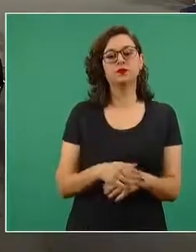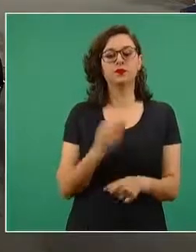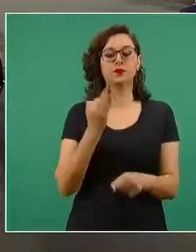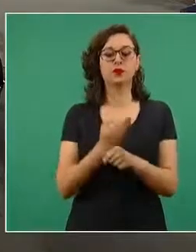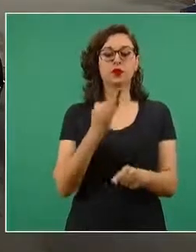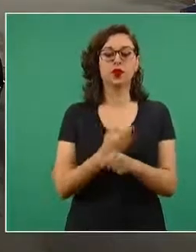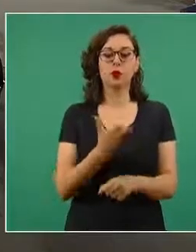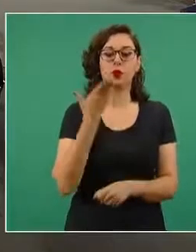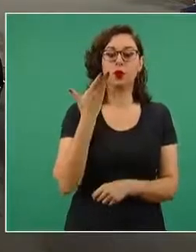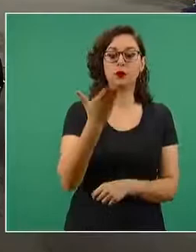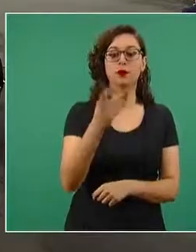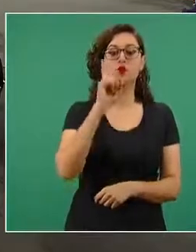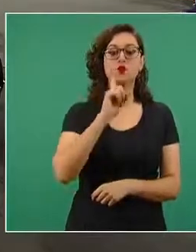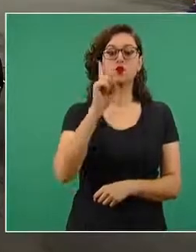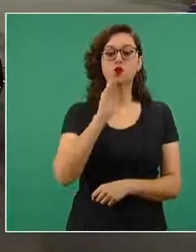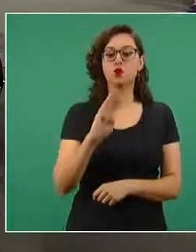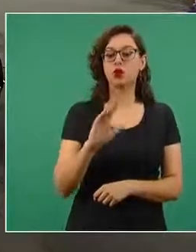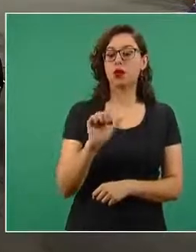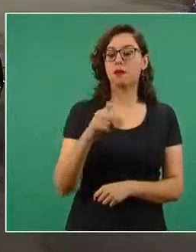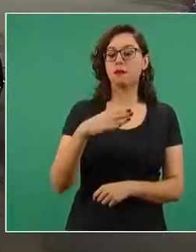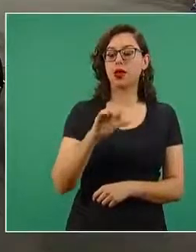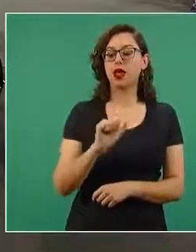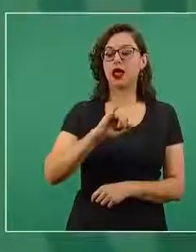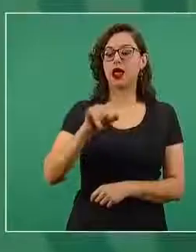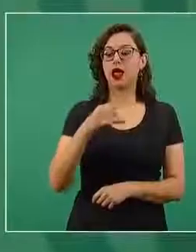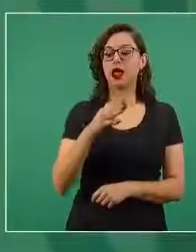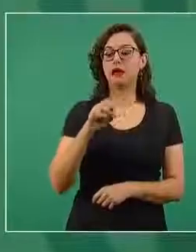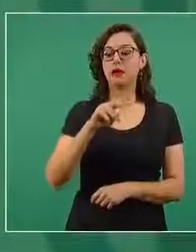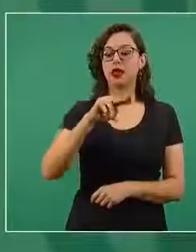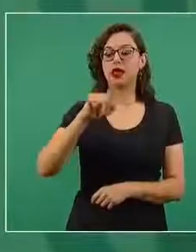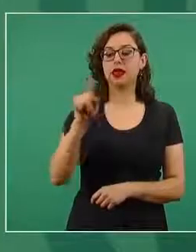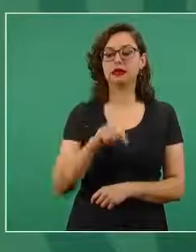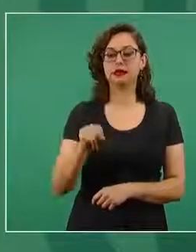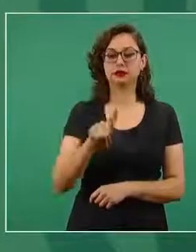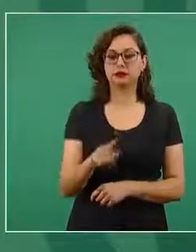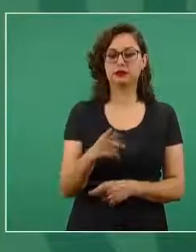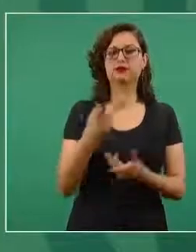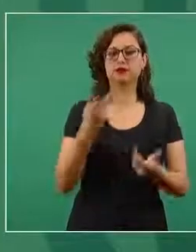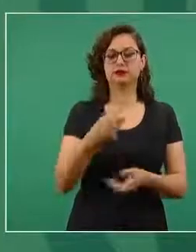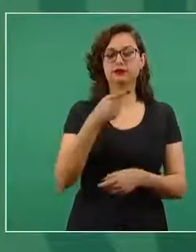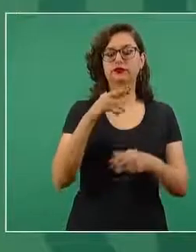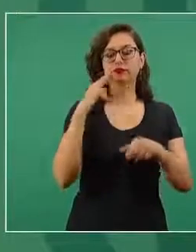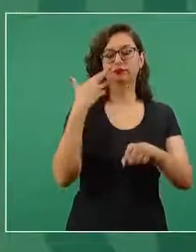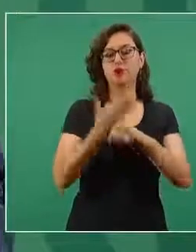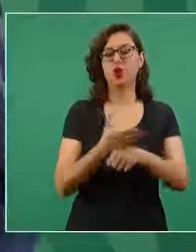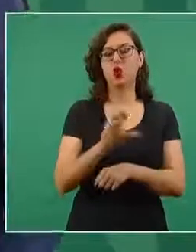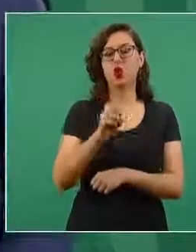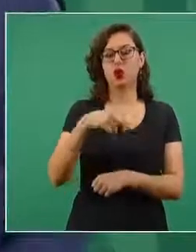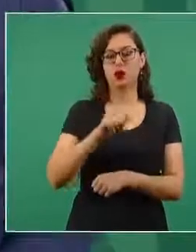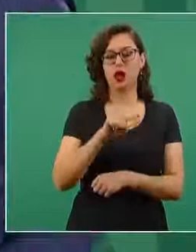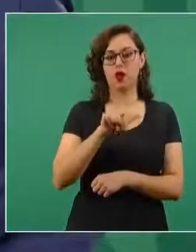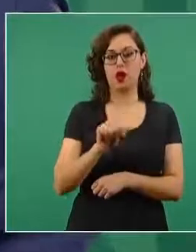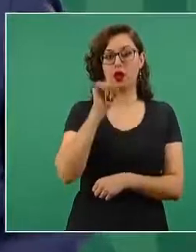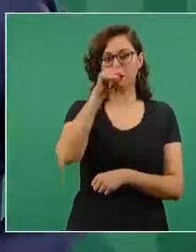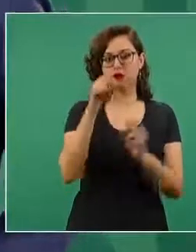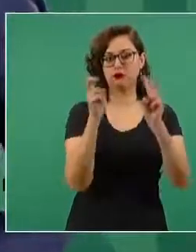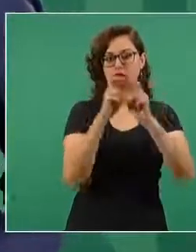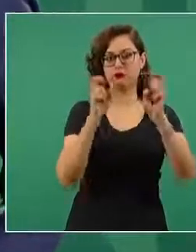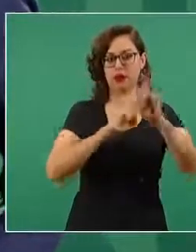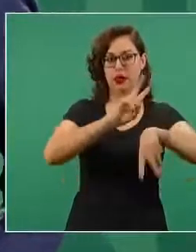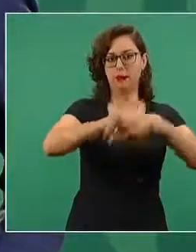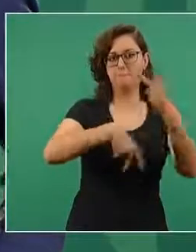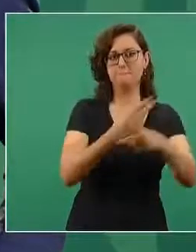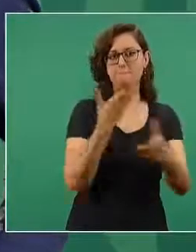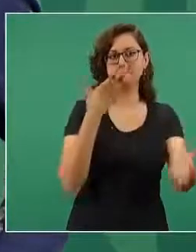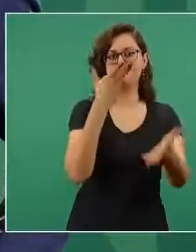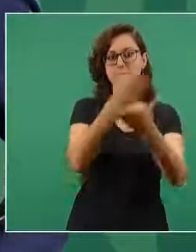Jiménez, que es de Conagua, que vaya a Tampico y vea